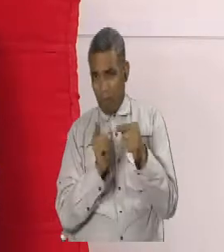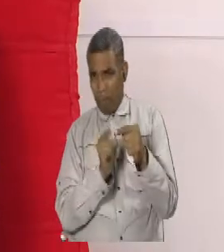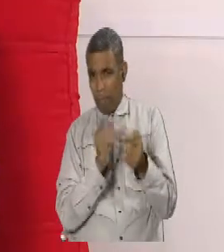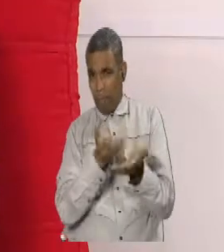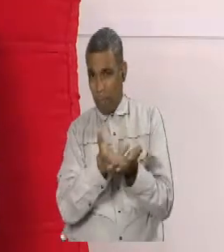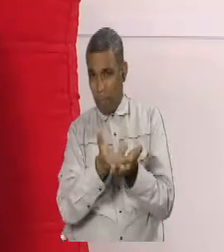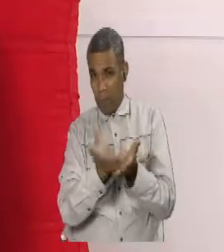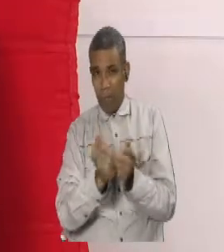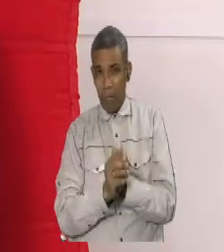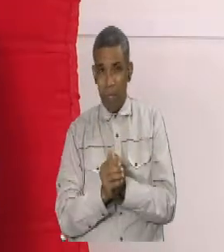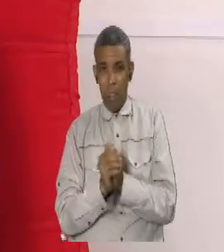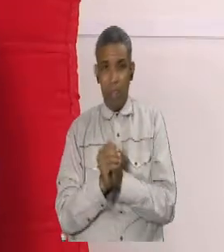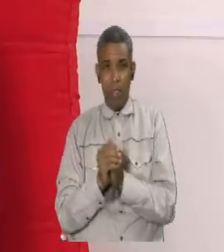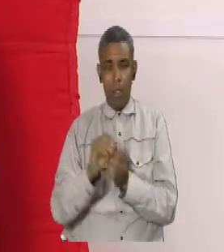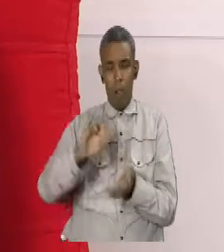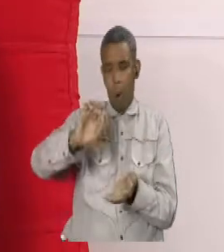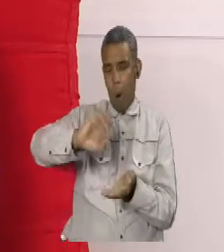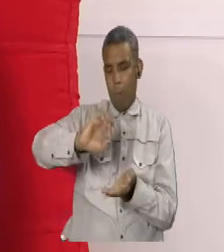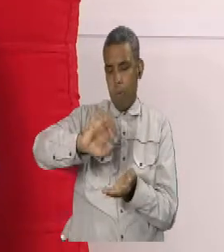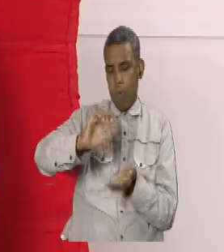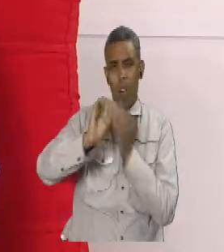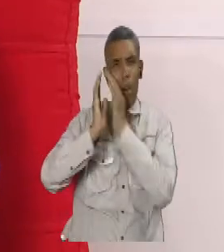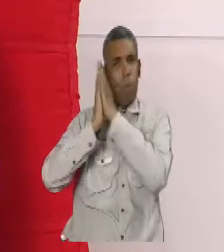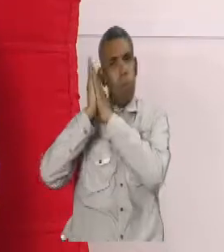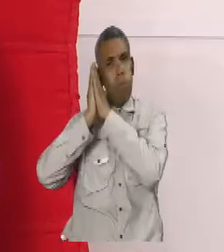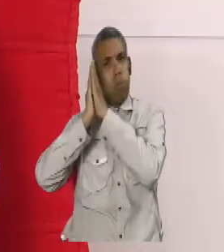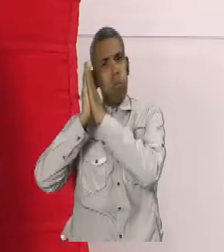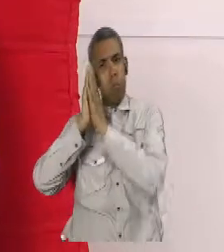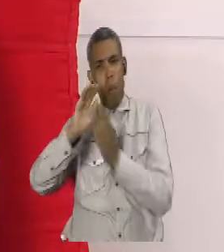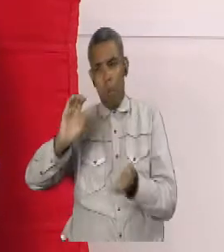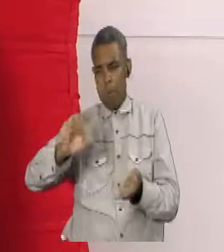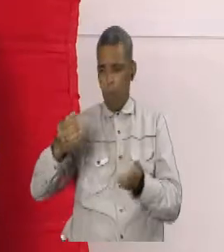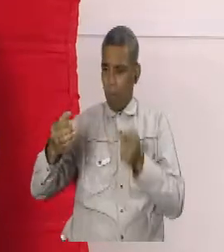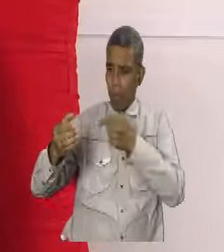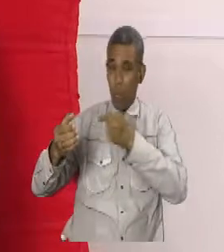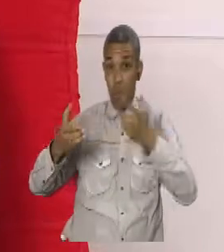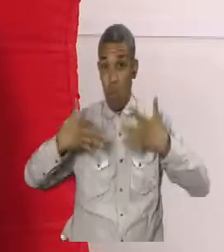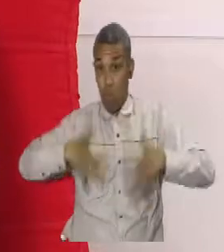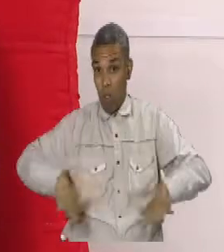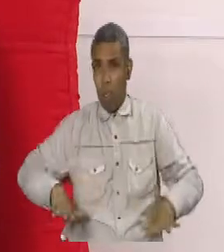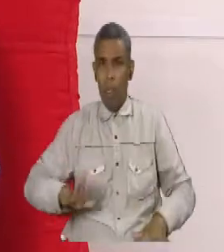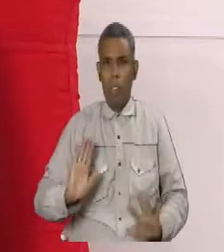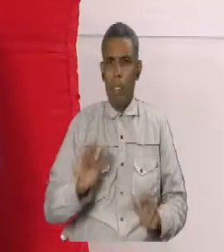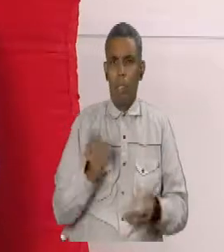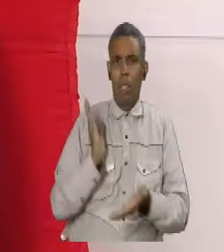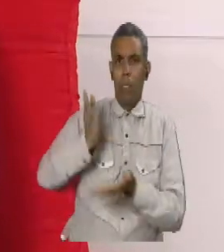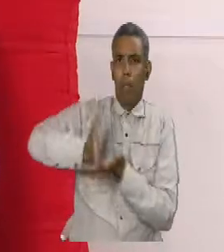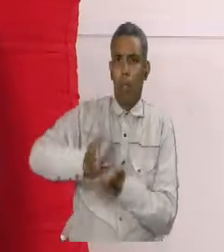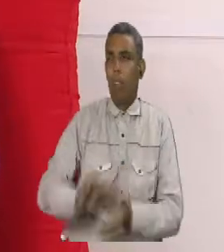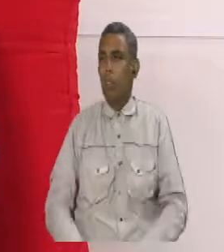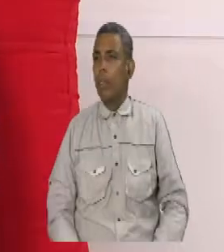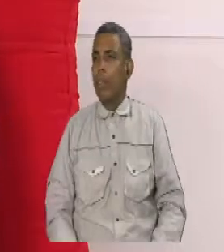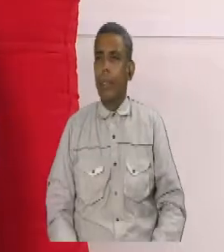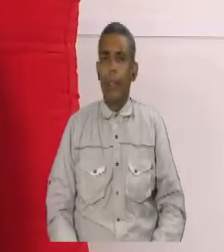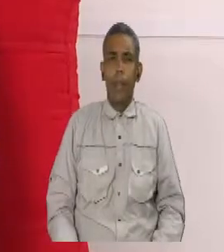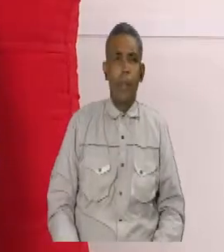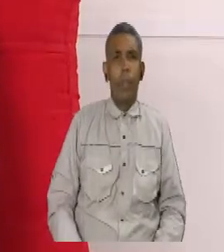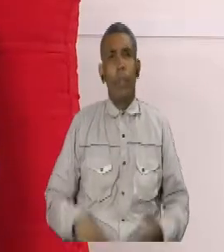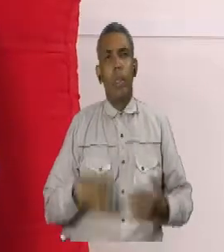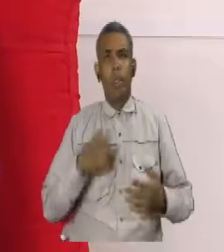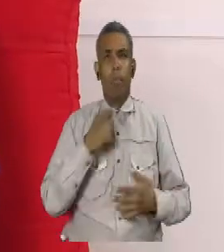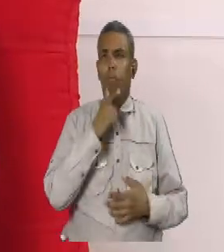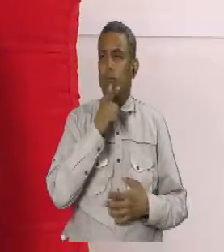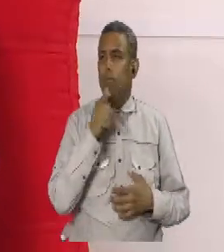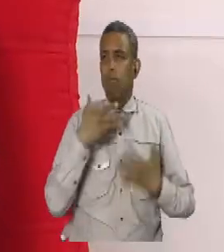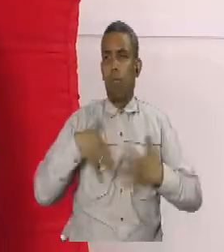usar un champú adecuado a sus necesidades. No el primero que encuentren en la estantería y lo agarren. Determinen si su cabello